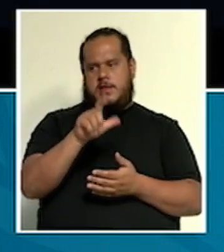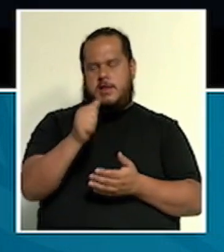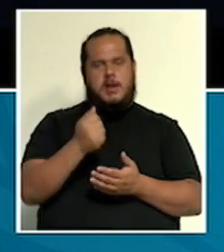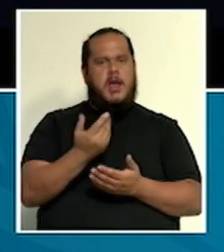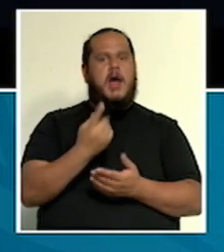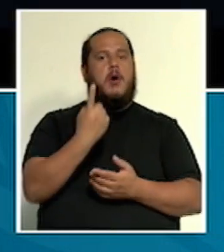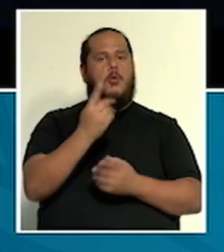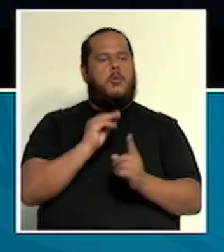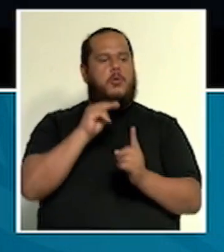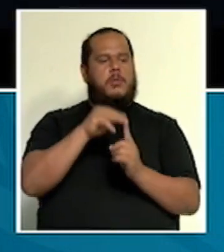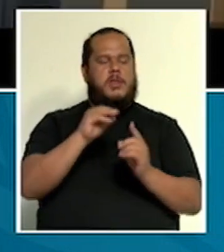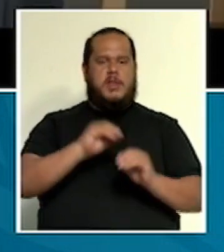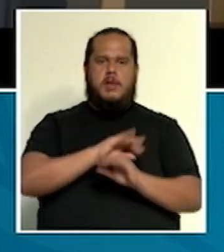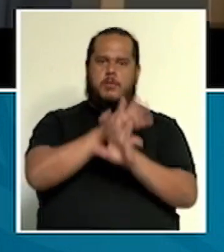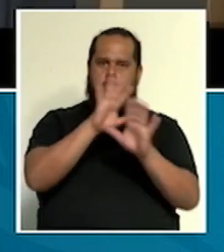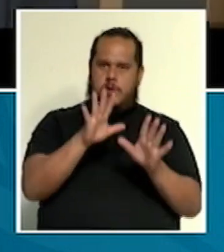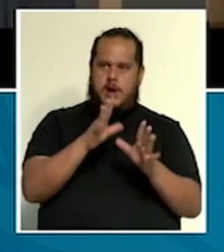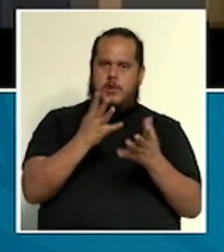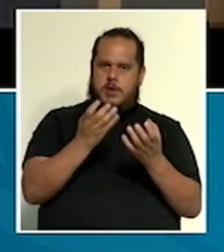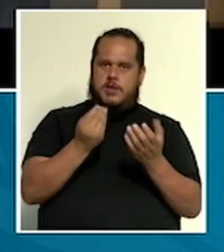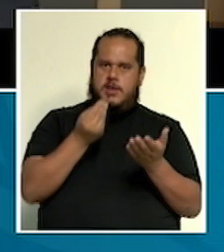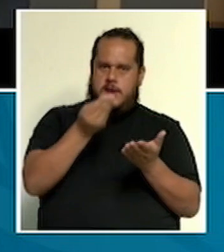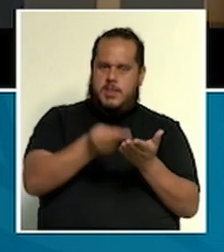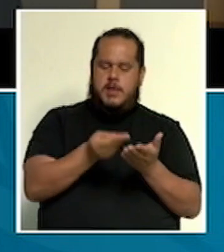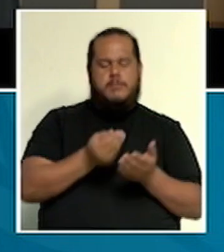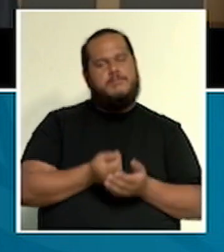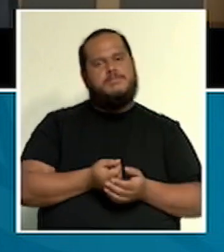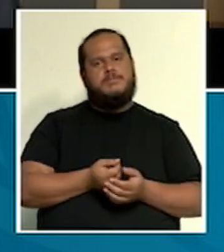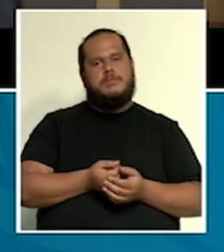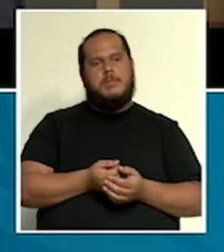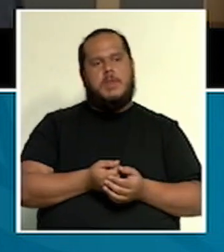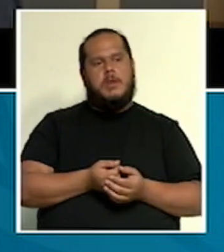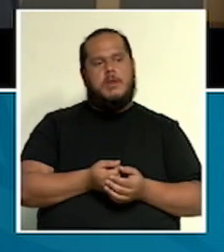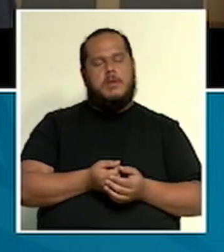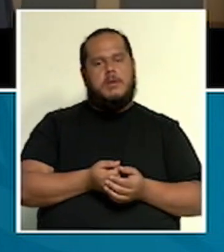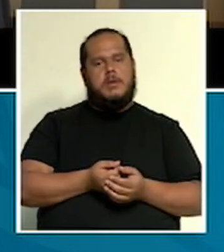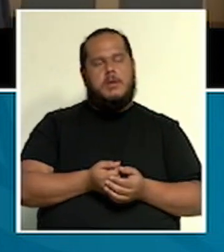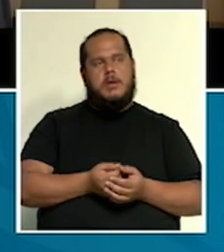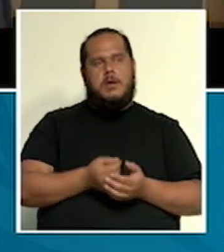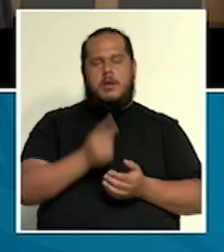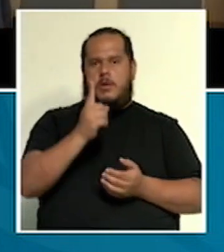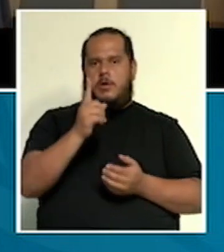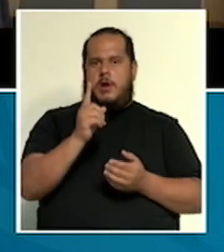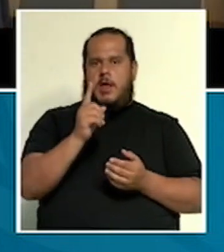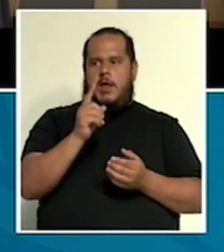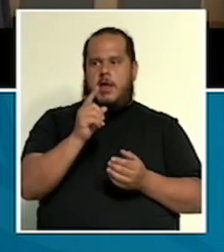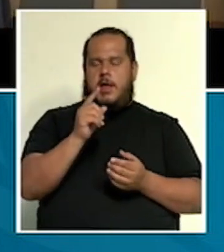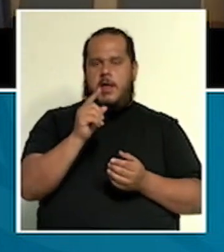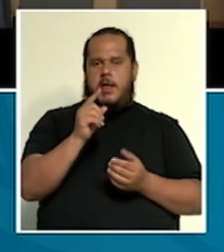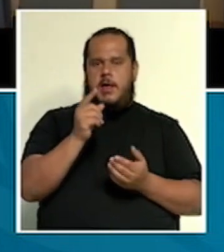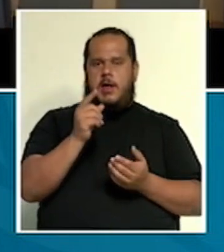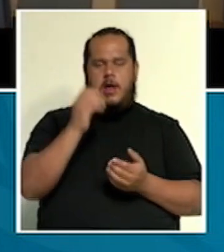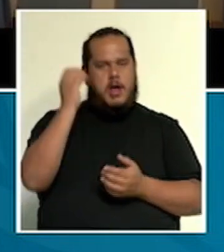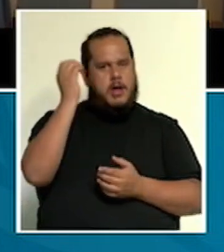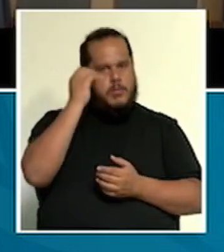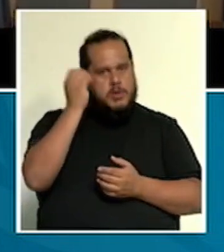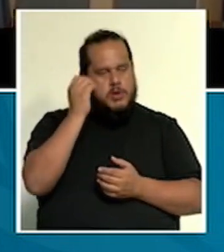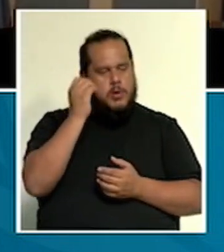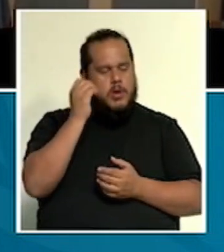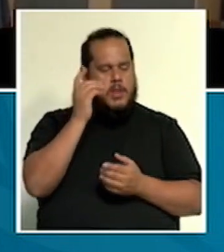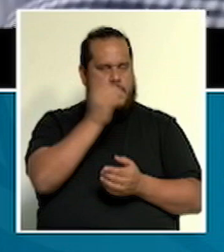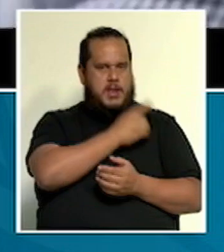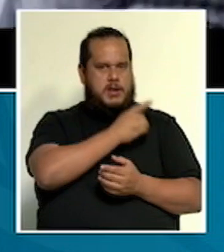un mensaje muy claro que se quiere dar. Hay una posición del